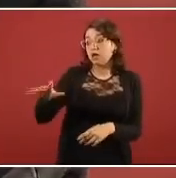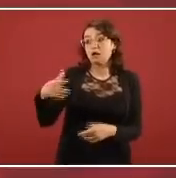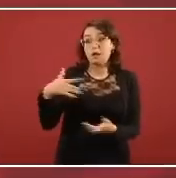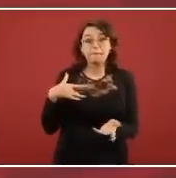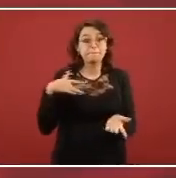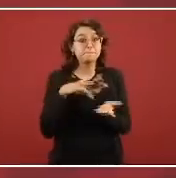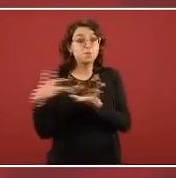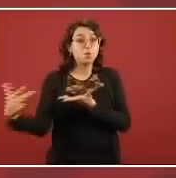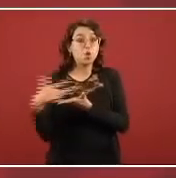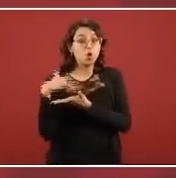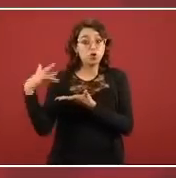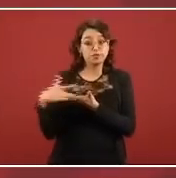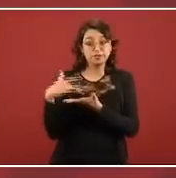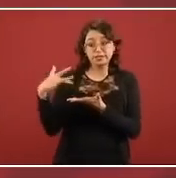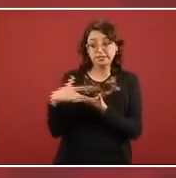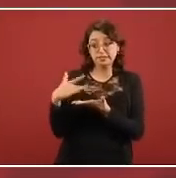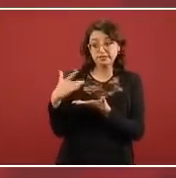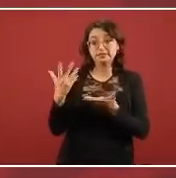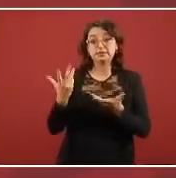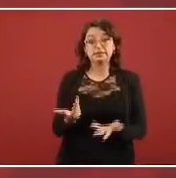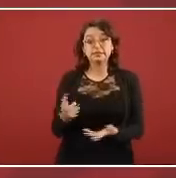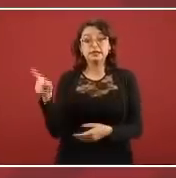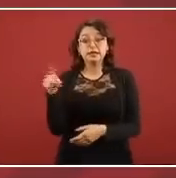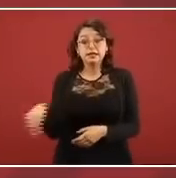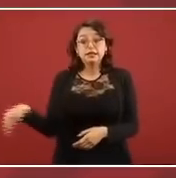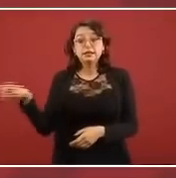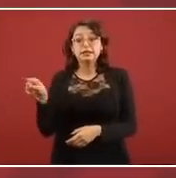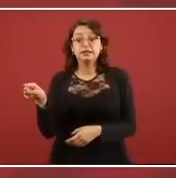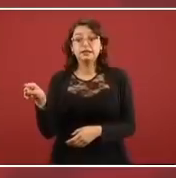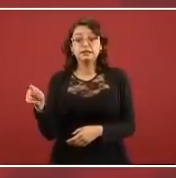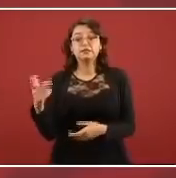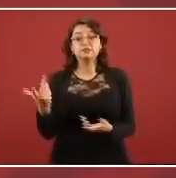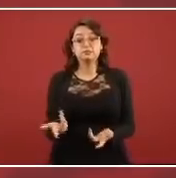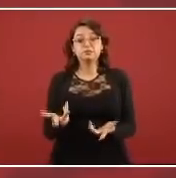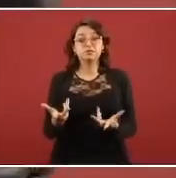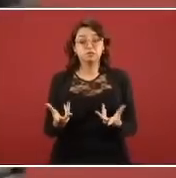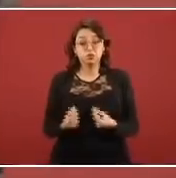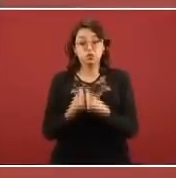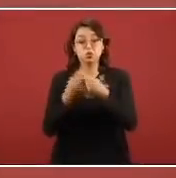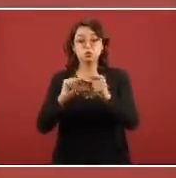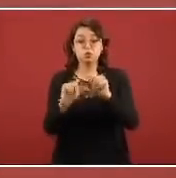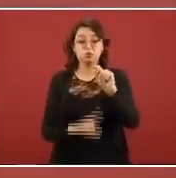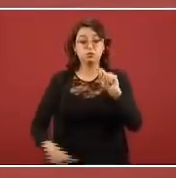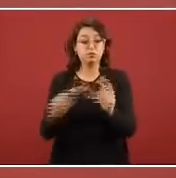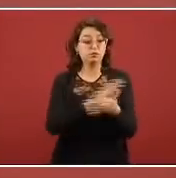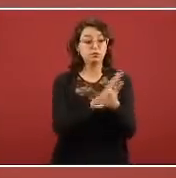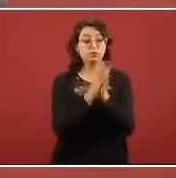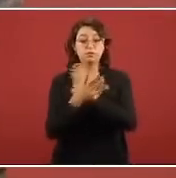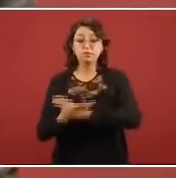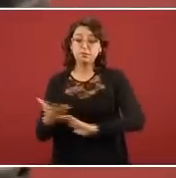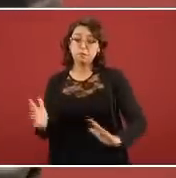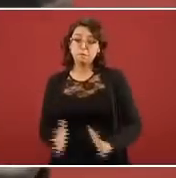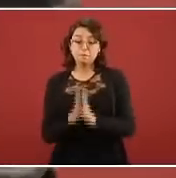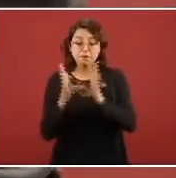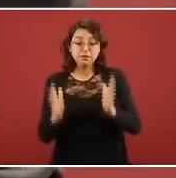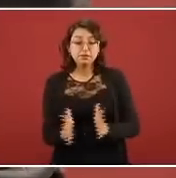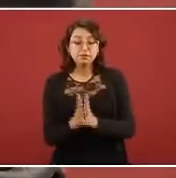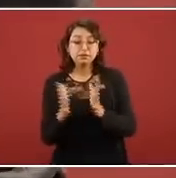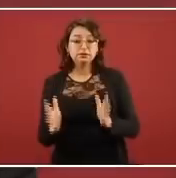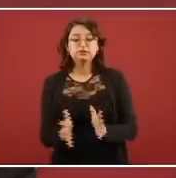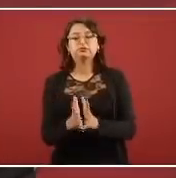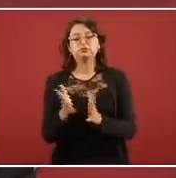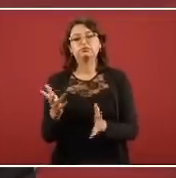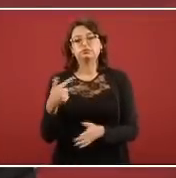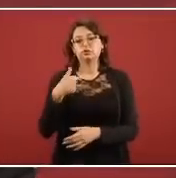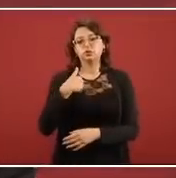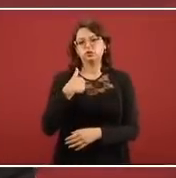y están participando en la transformación del país, yo estoy seguro que